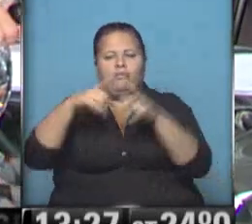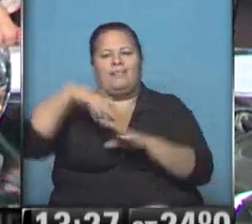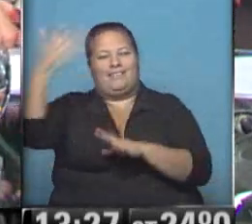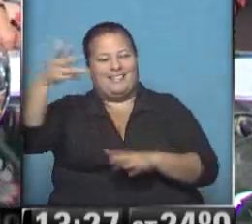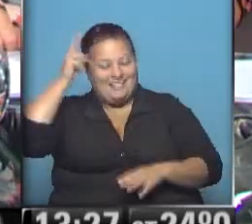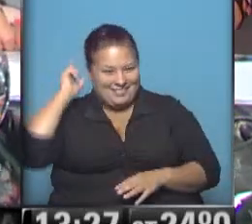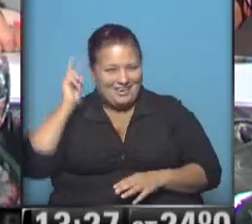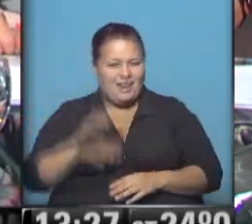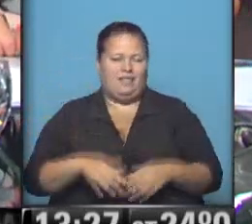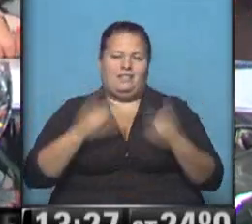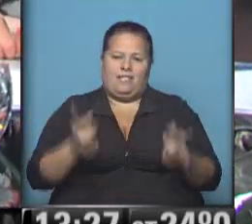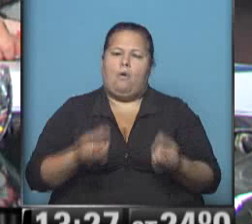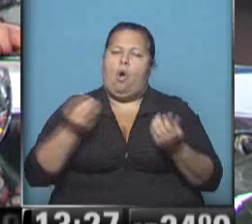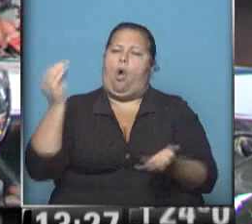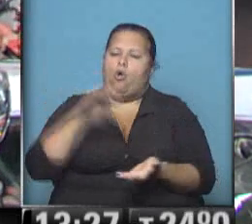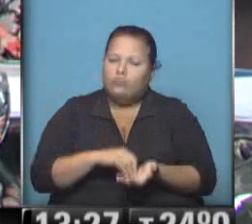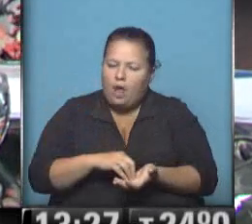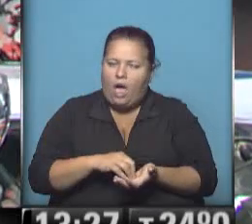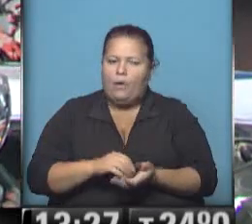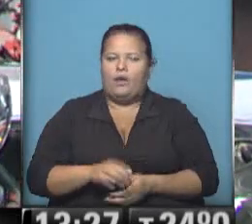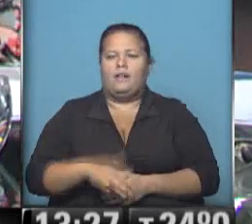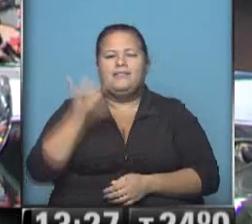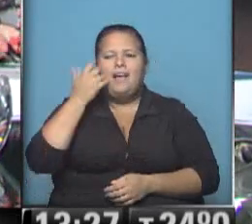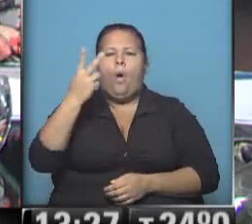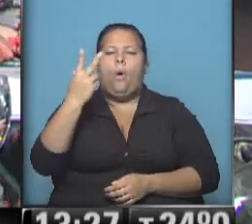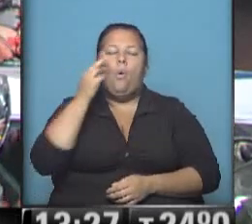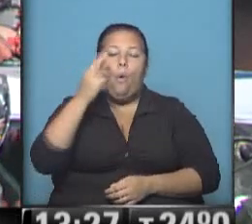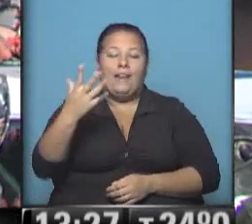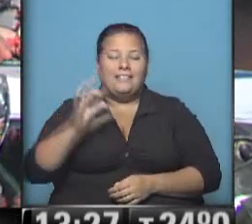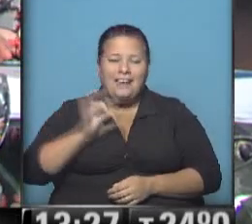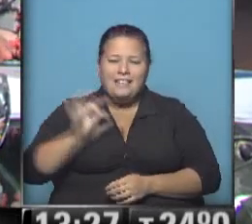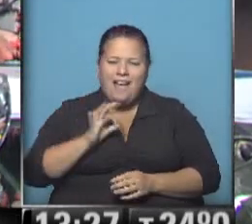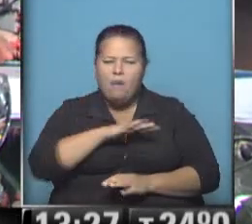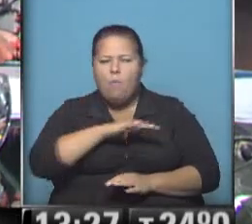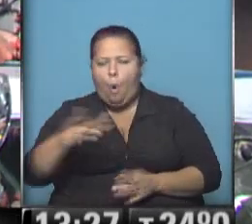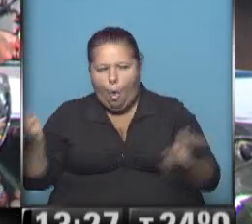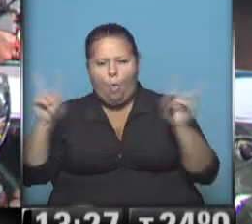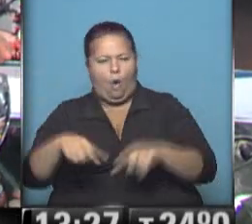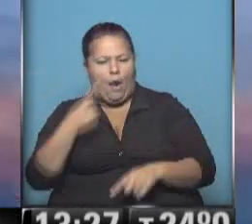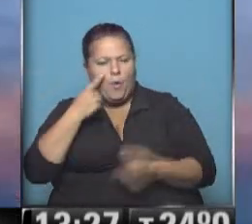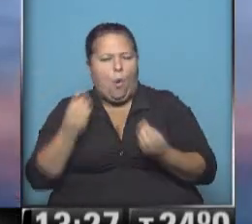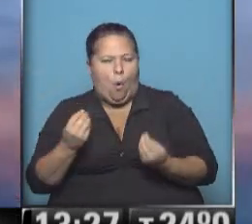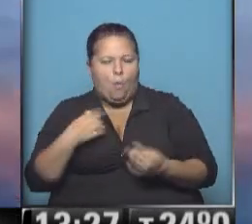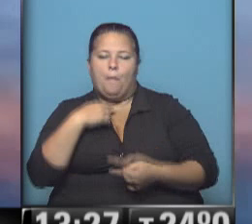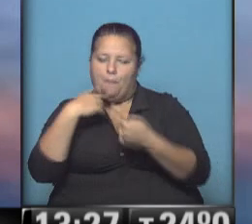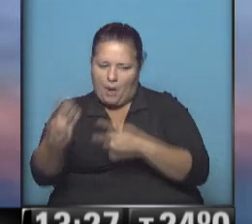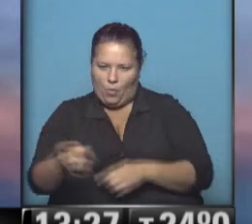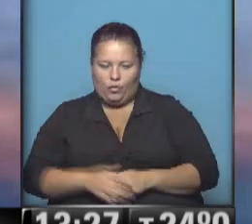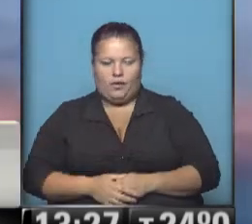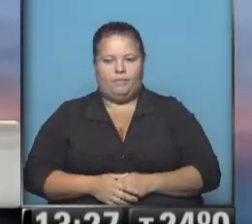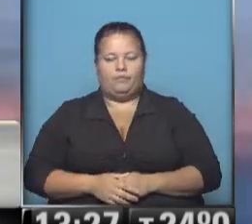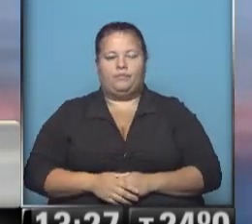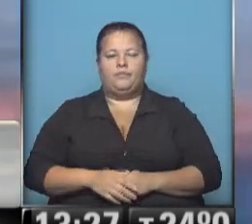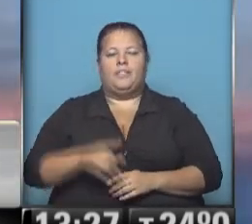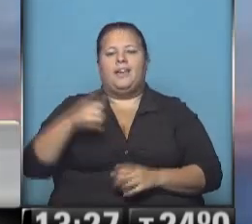cordis claro y por qué nuevamente luego de 43 años entra en actividad se lo consultamos el sernageomin